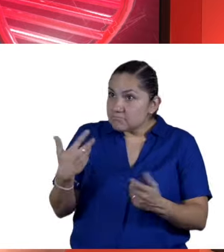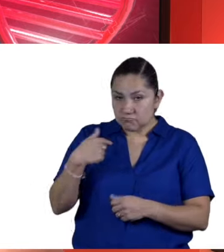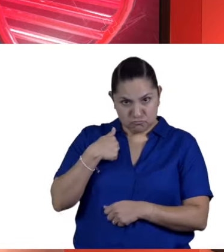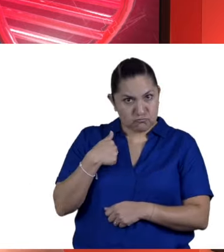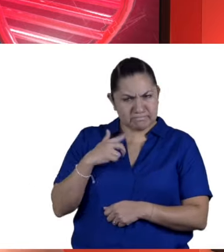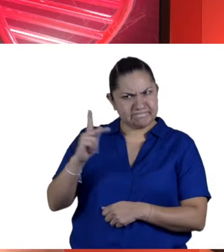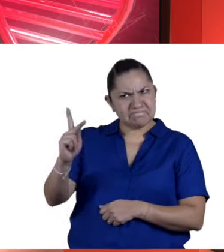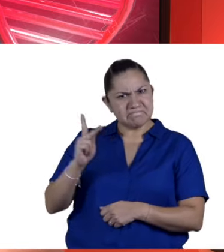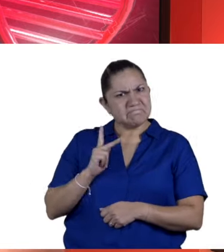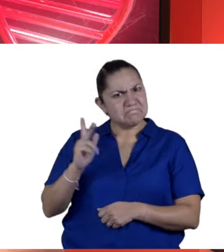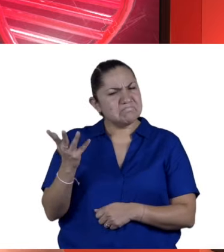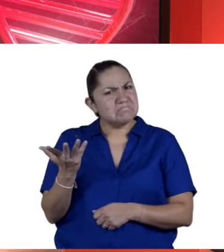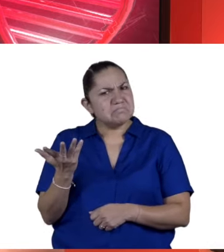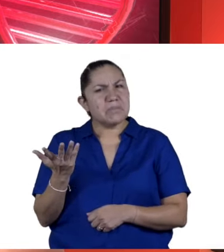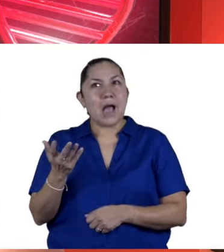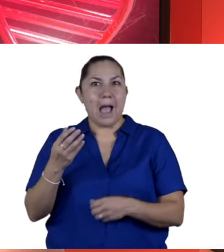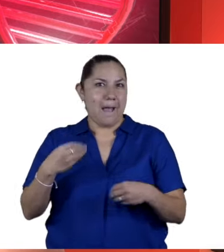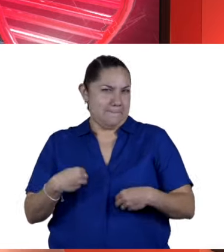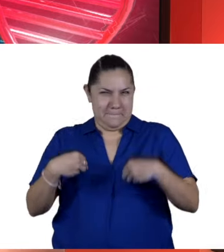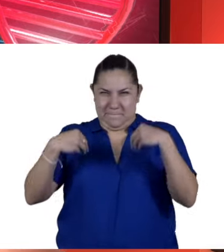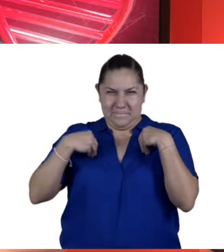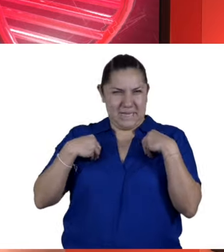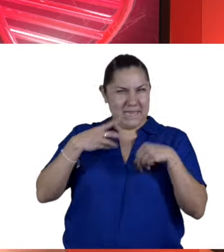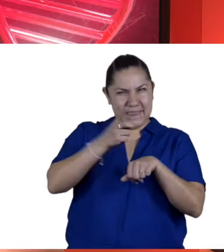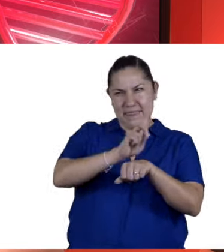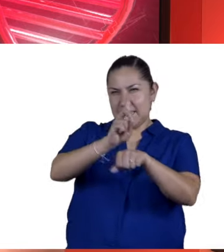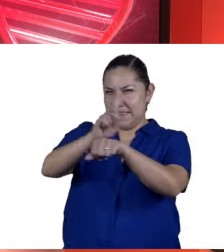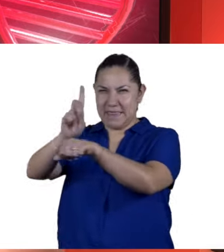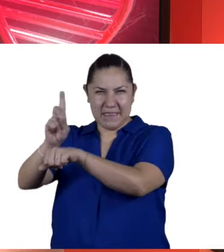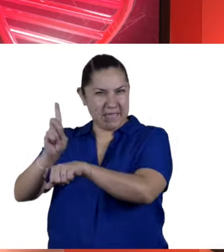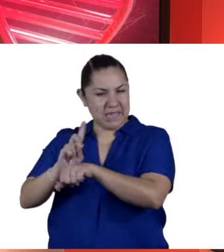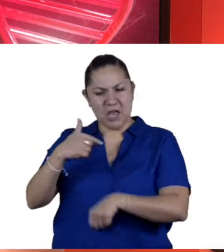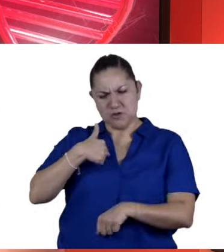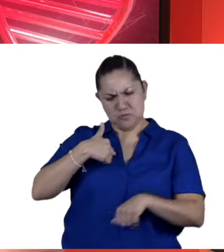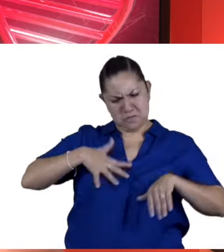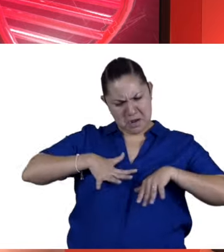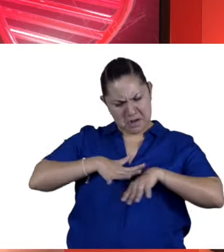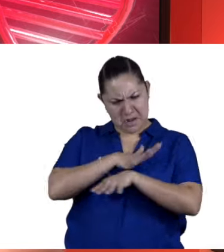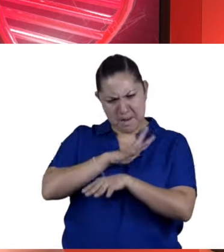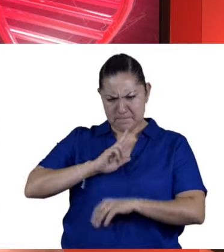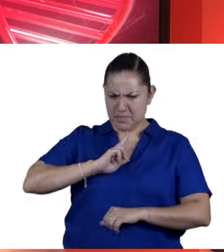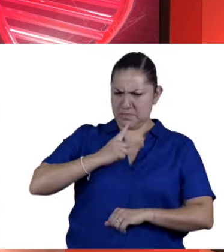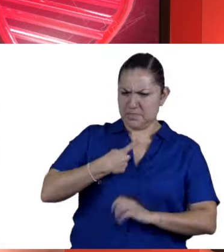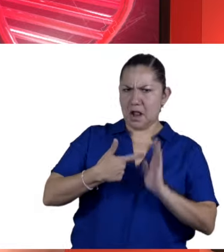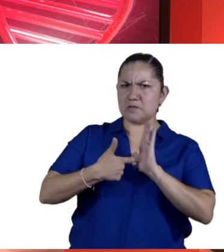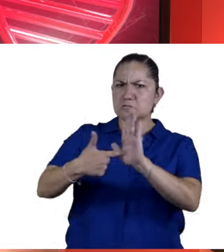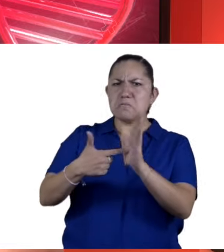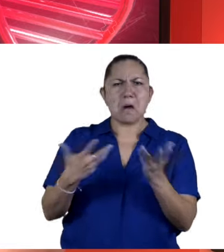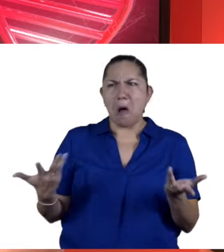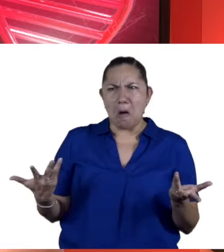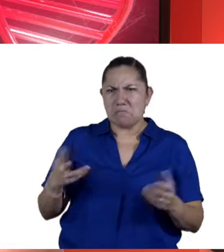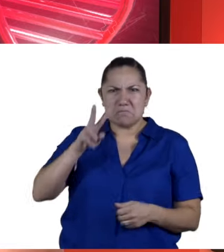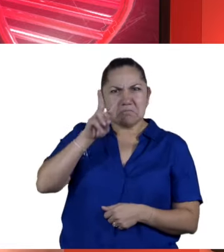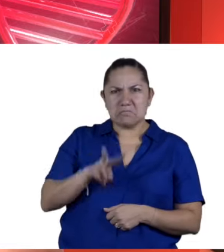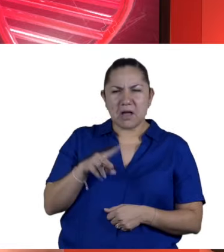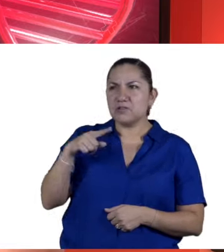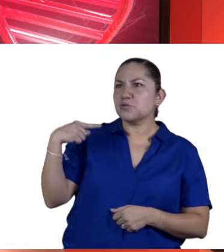Y pues igual, o sea, fue... en el cotidiano la verdad me vivo muy bien. O sea, paso